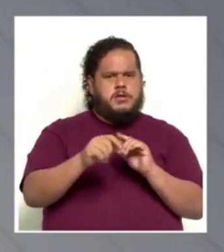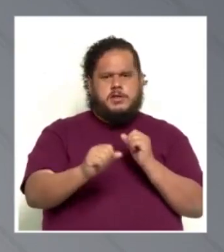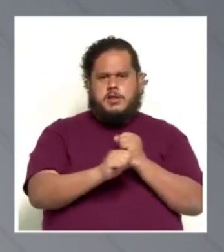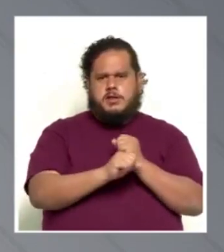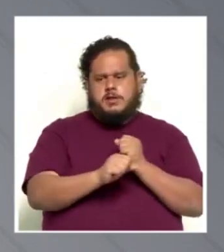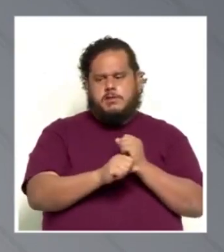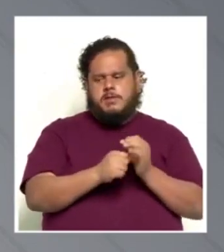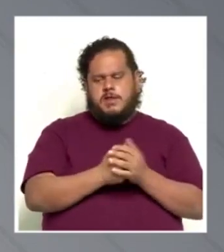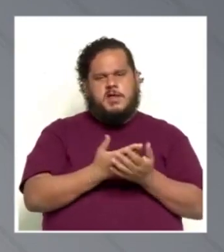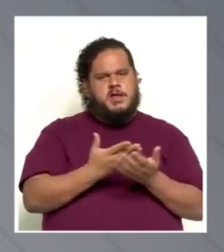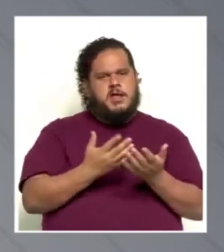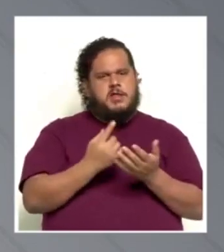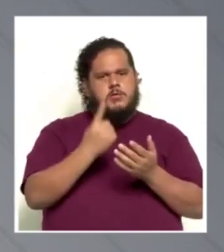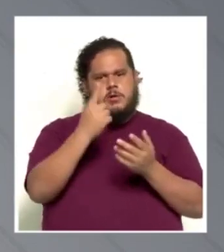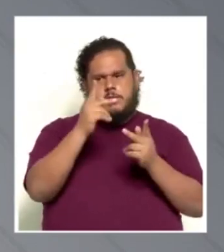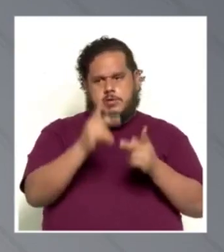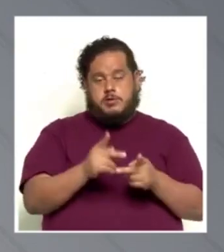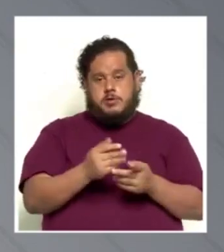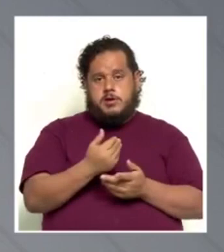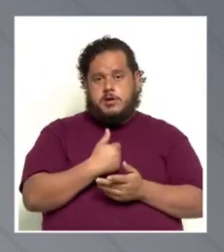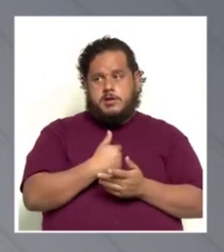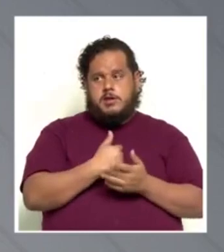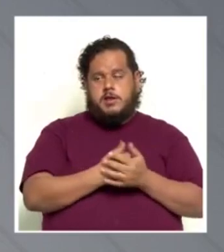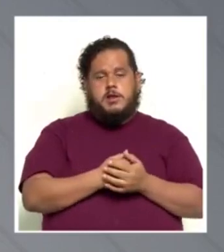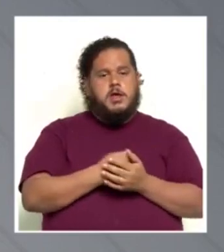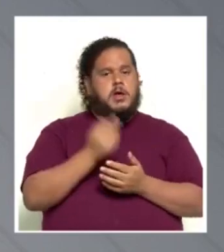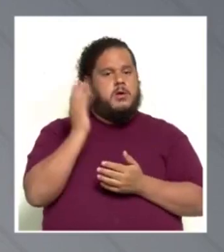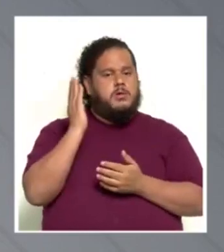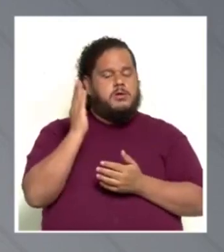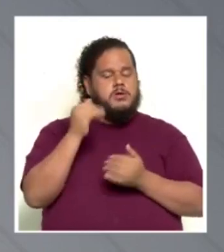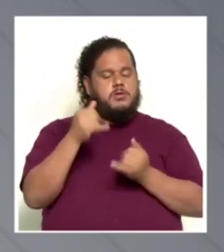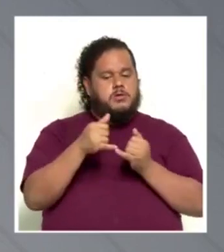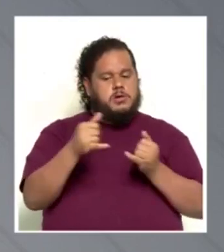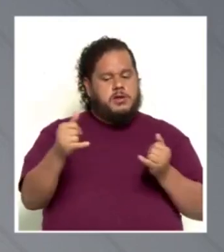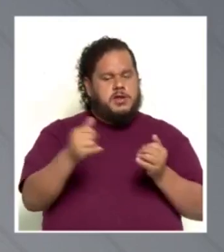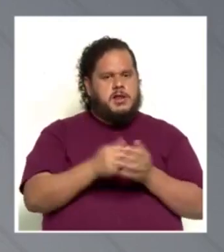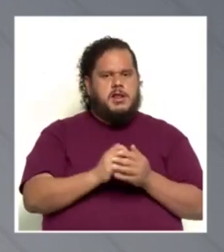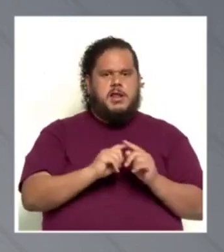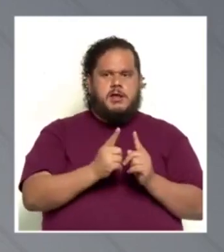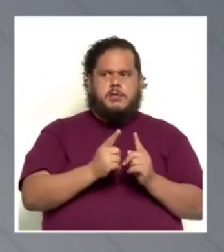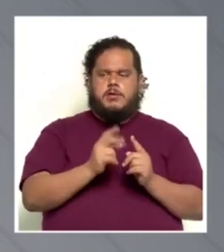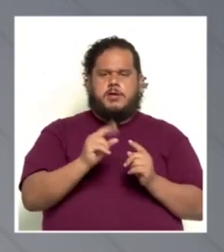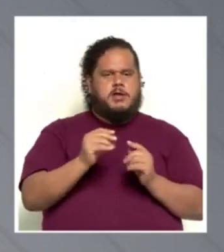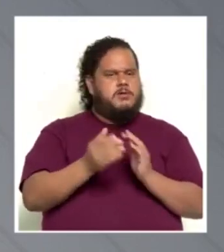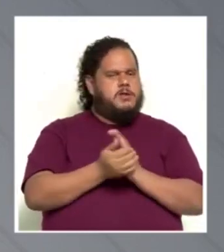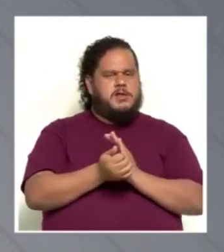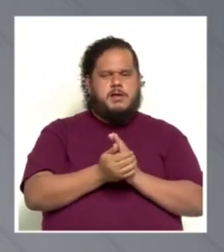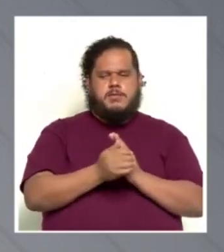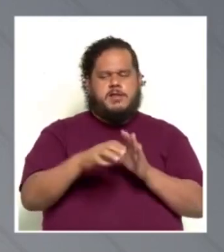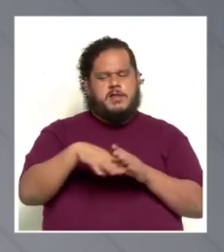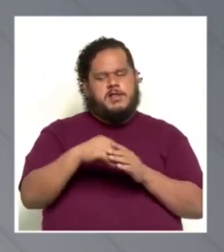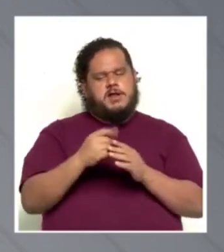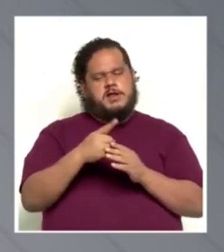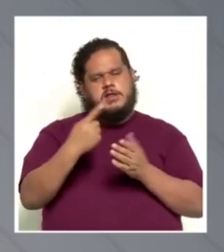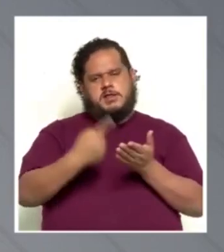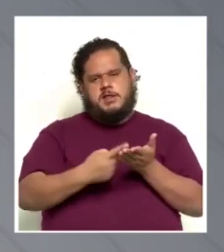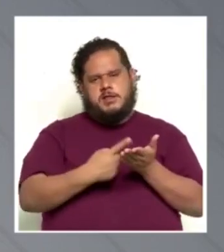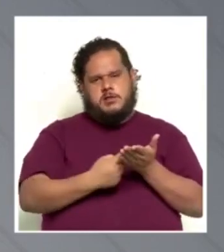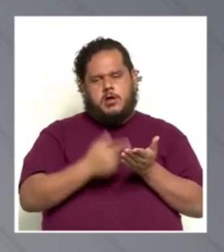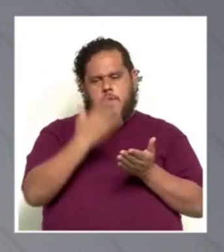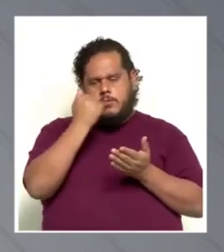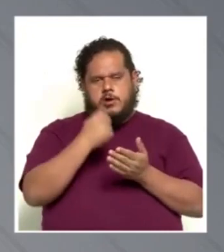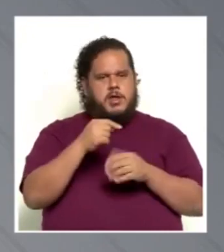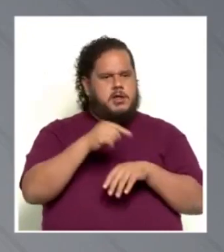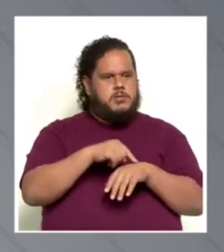campaña que es una persona que tiene un discurso lineal, pero que es incapaz de salirse de ese discurso, porque en el momento en que uno